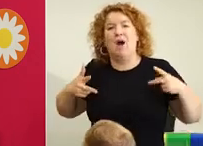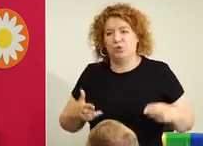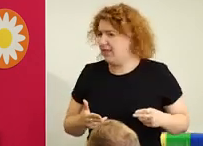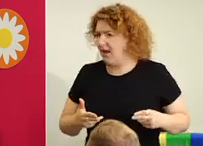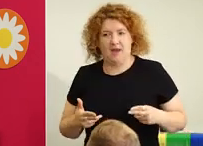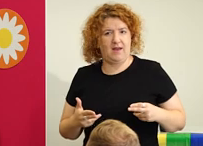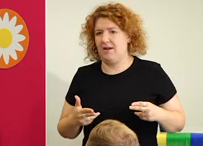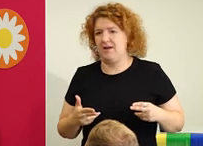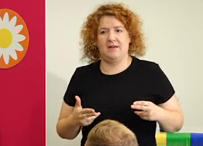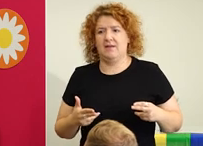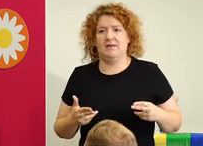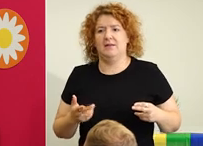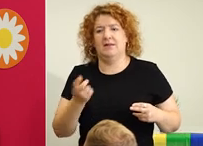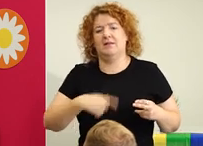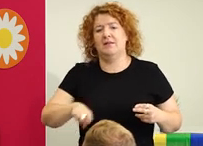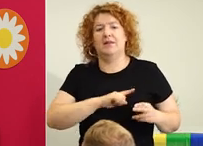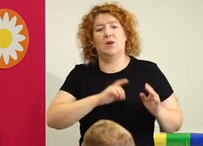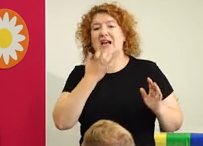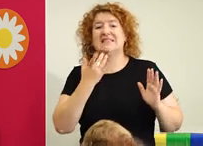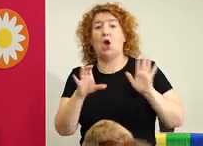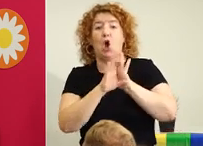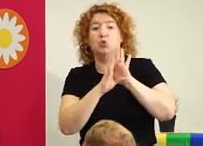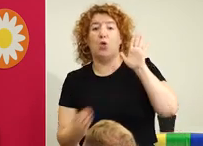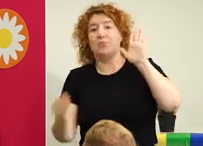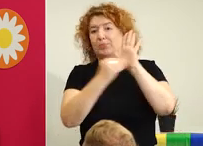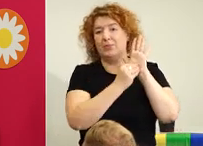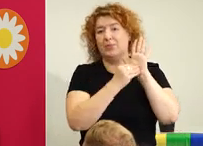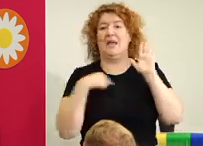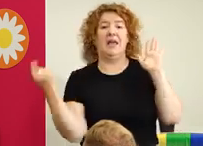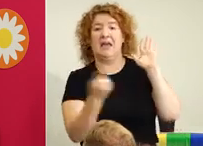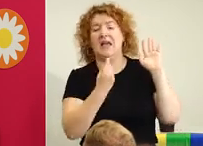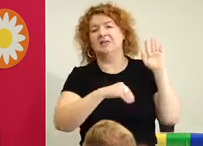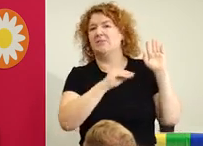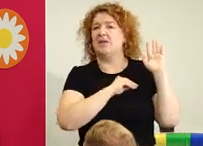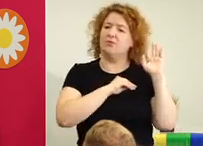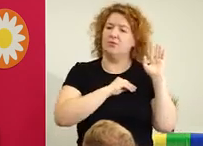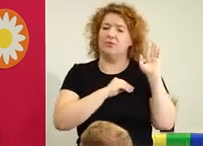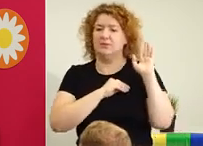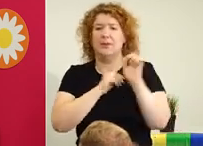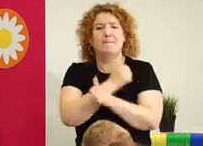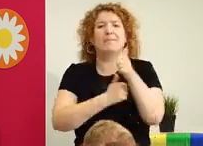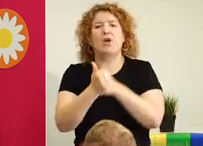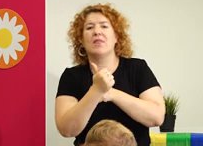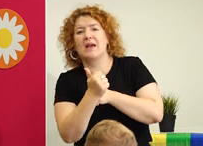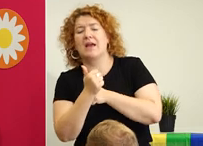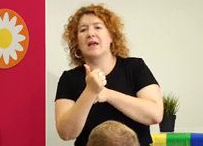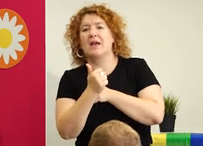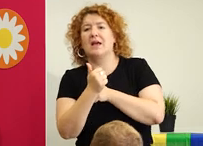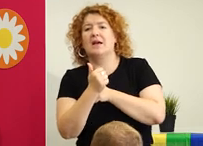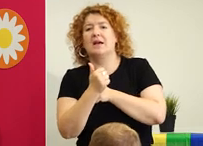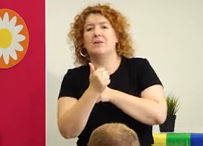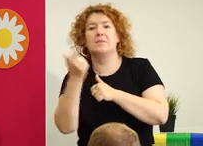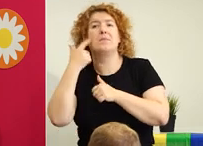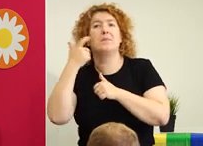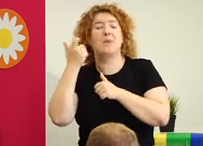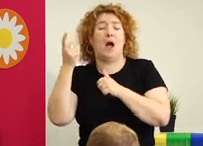llevó a constitucionalizar la obligación de los ciudadanos y las ciudadanas españolas de preocuparnos antes por pagarle a